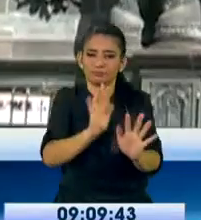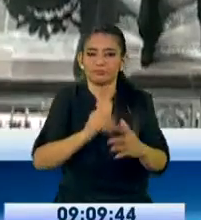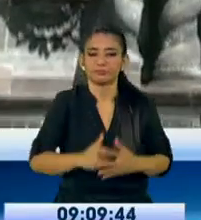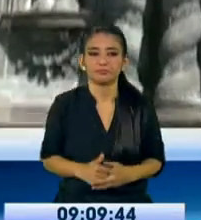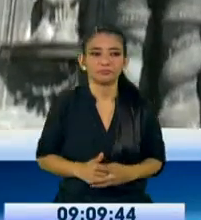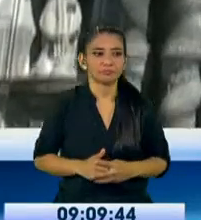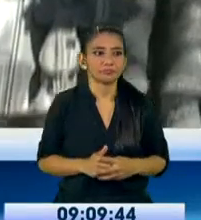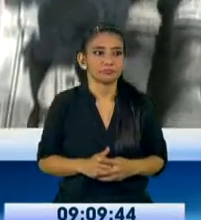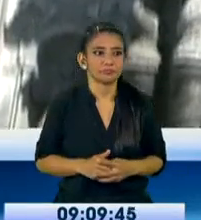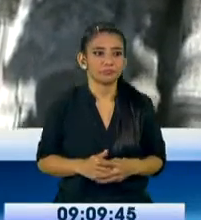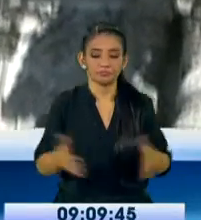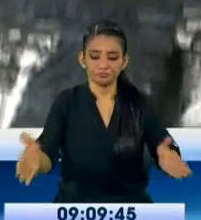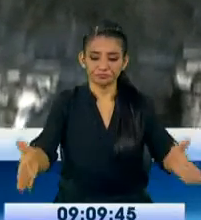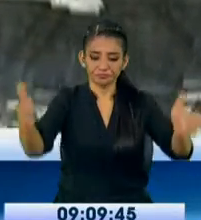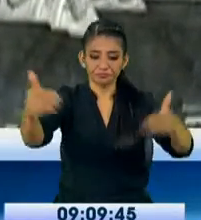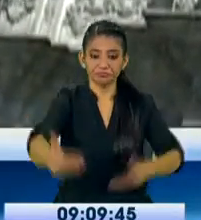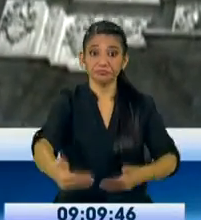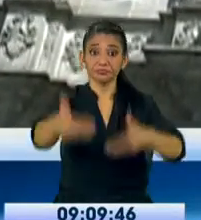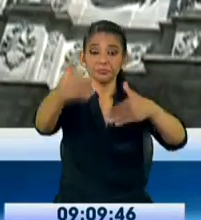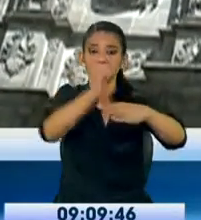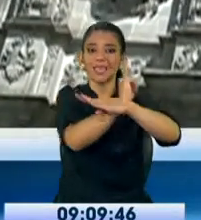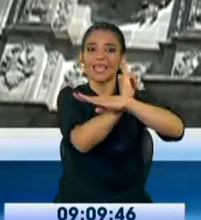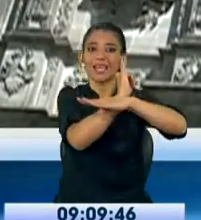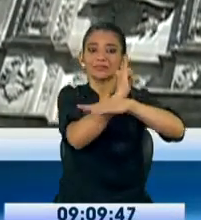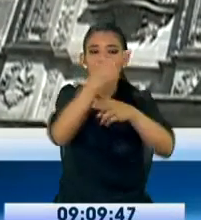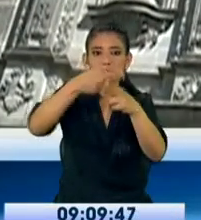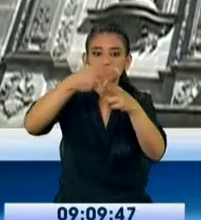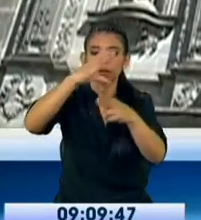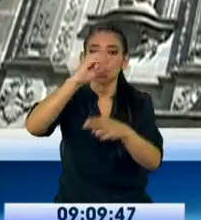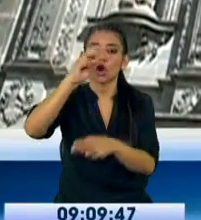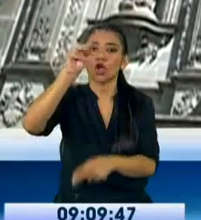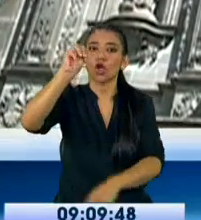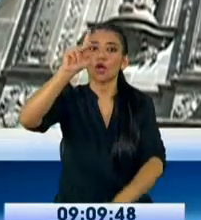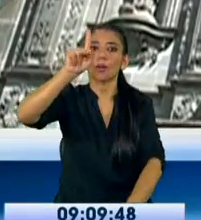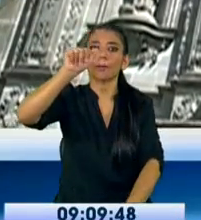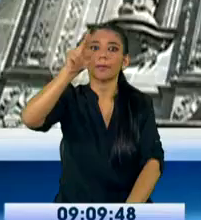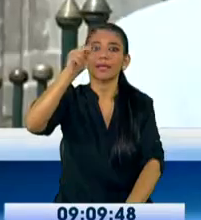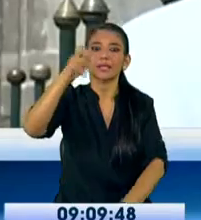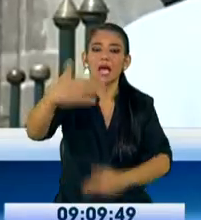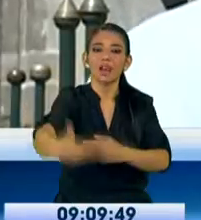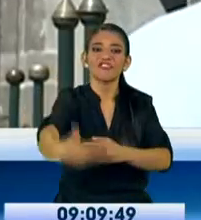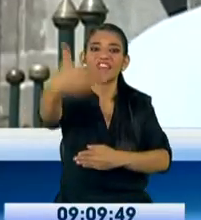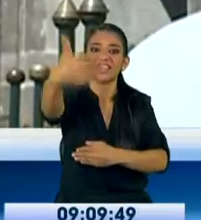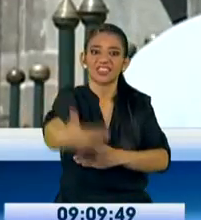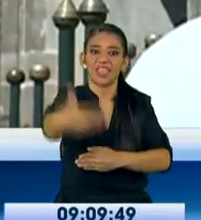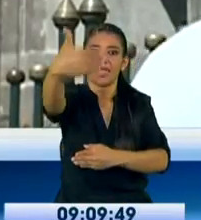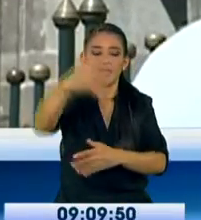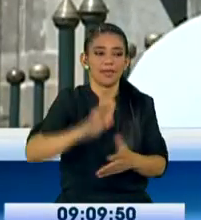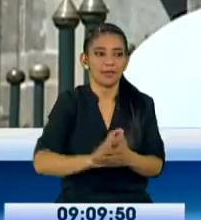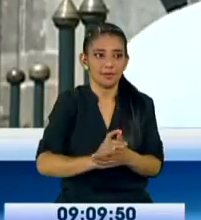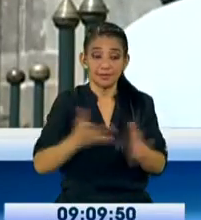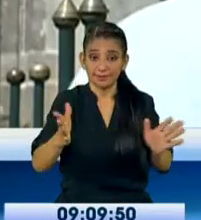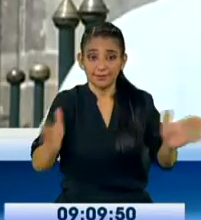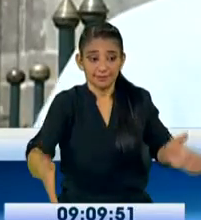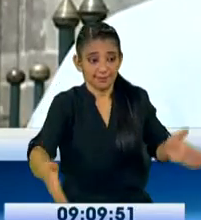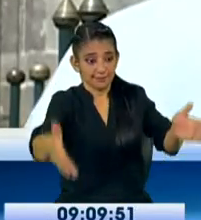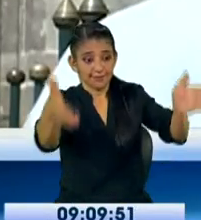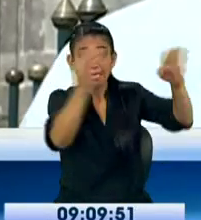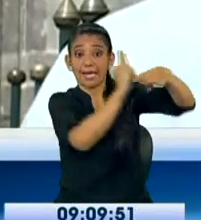El frontispicio de la Iglesia de la Compañía no es otra cosa que su parte frontal. Es la fachada, se